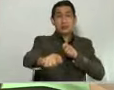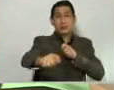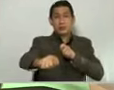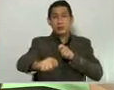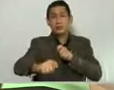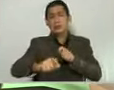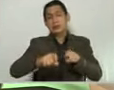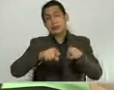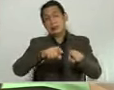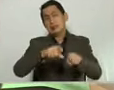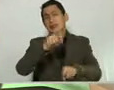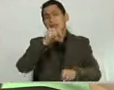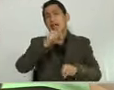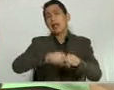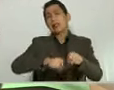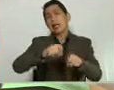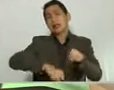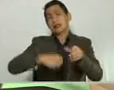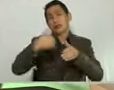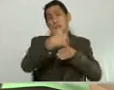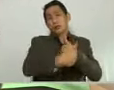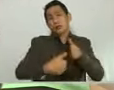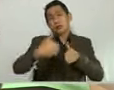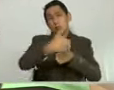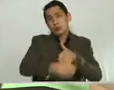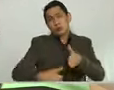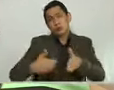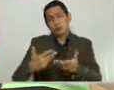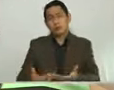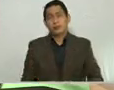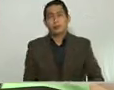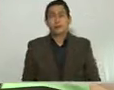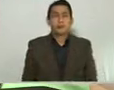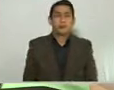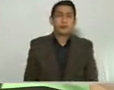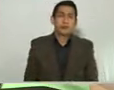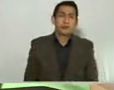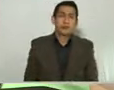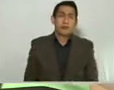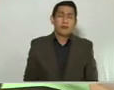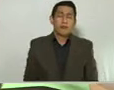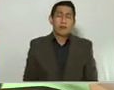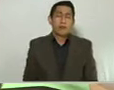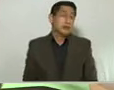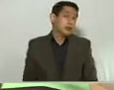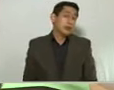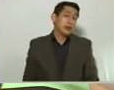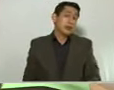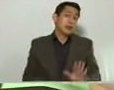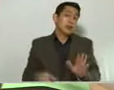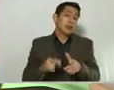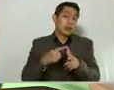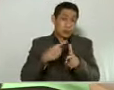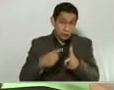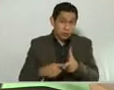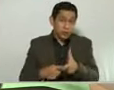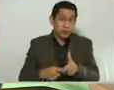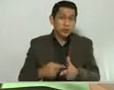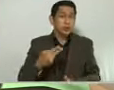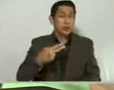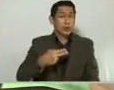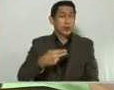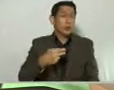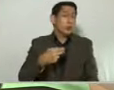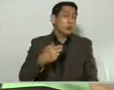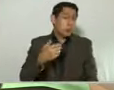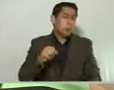vez que abrimos, encontramos tubería dañada. Es más fácil cerrar y seguir y terminas la obra y le pones una florcita encima, pero